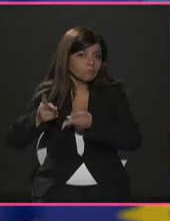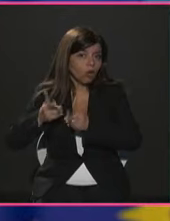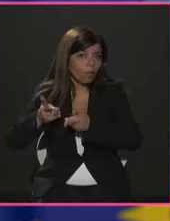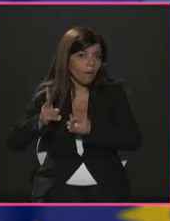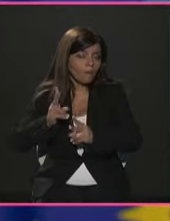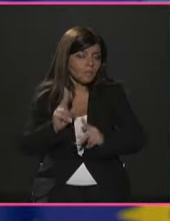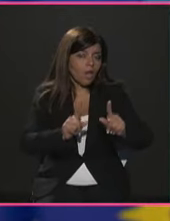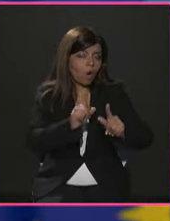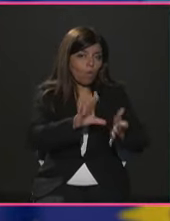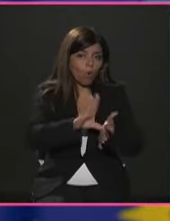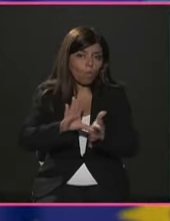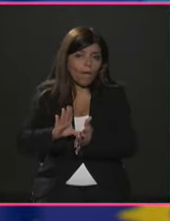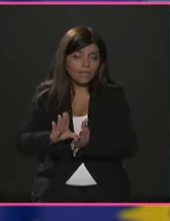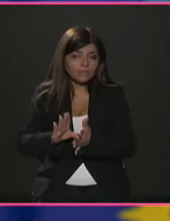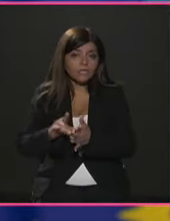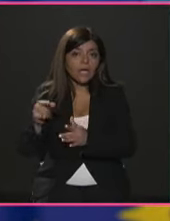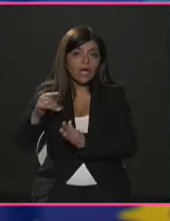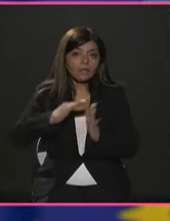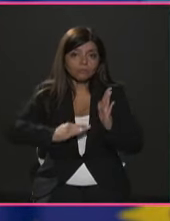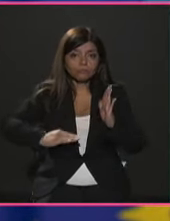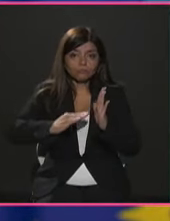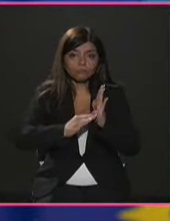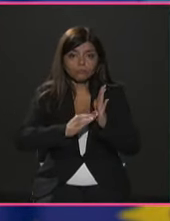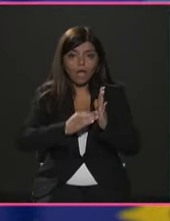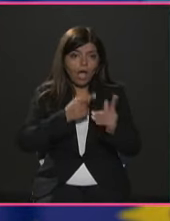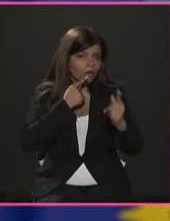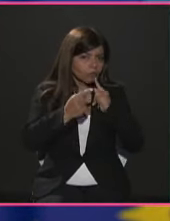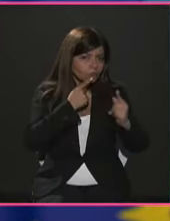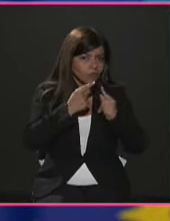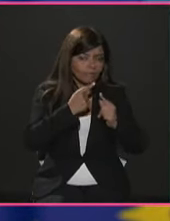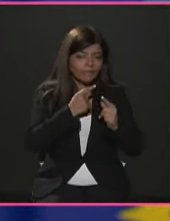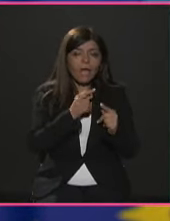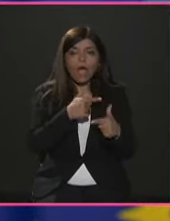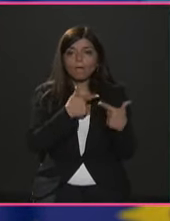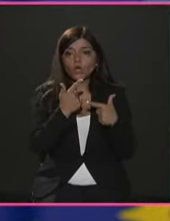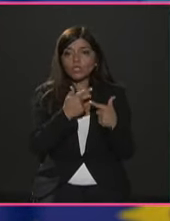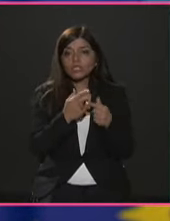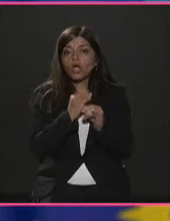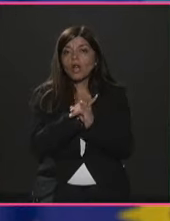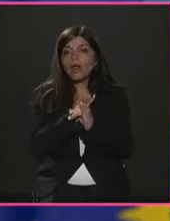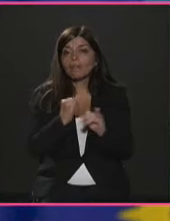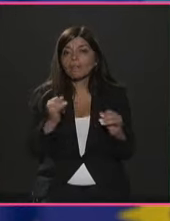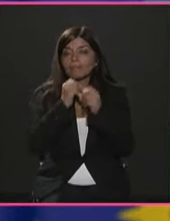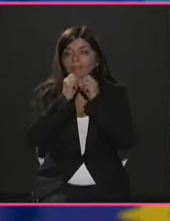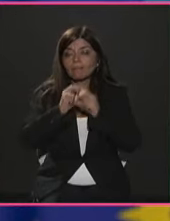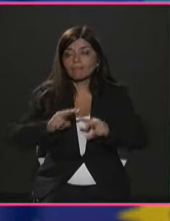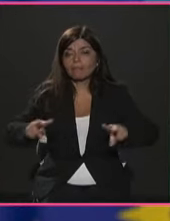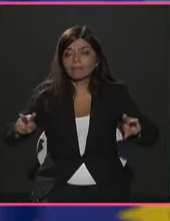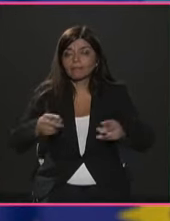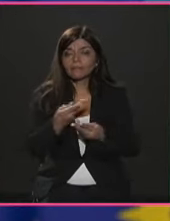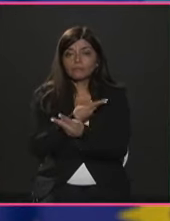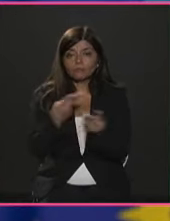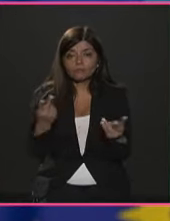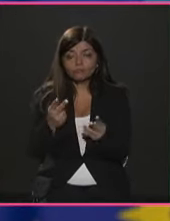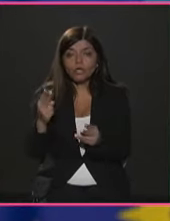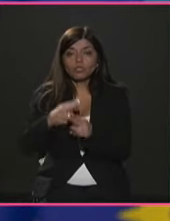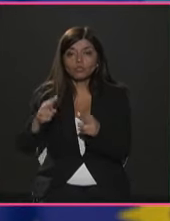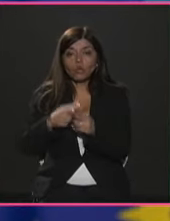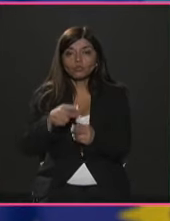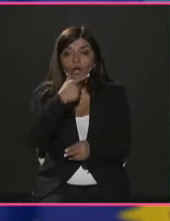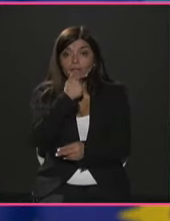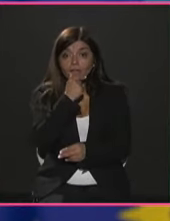en cuyas plataformas tiene lugar buena parte de nuestro debate político de la difusión a veces de soluciones fáciles a problemas